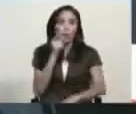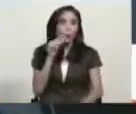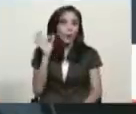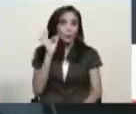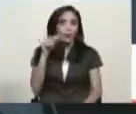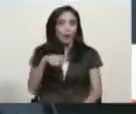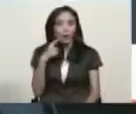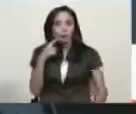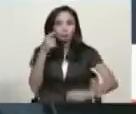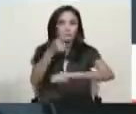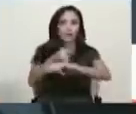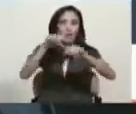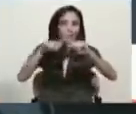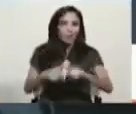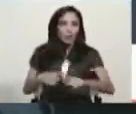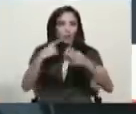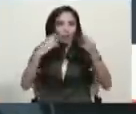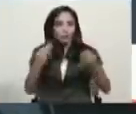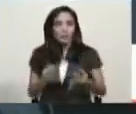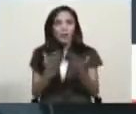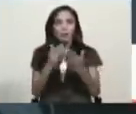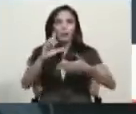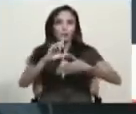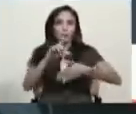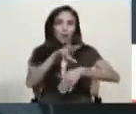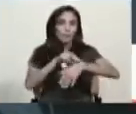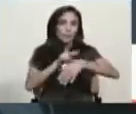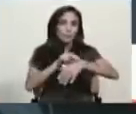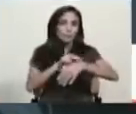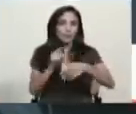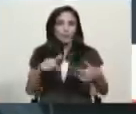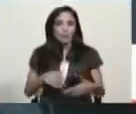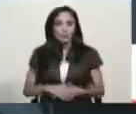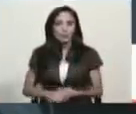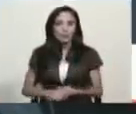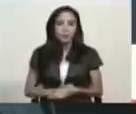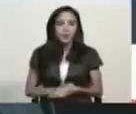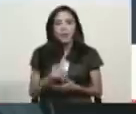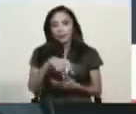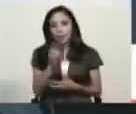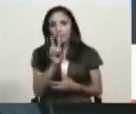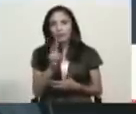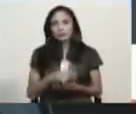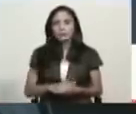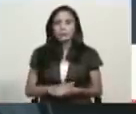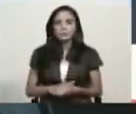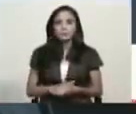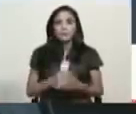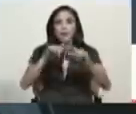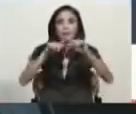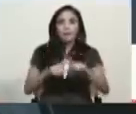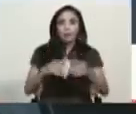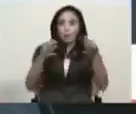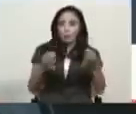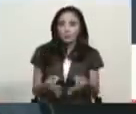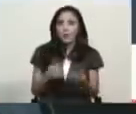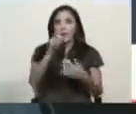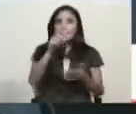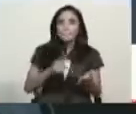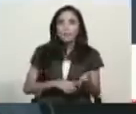de egresados de la Escuela Latinoamericana de Medicina, capítulo Venezuela, estamos llegando a